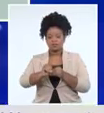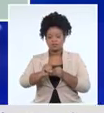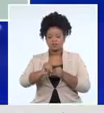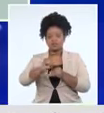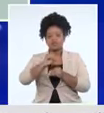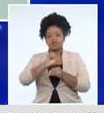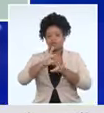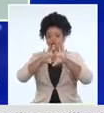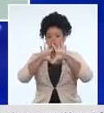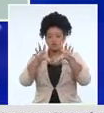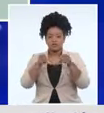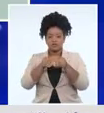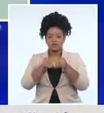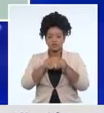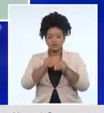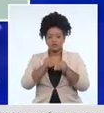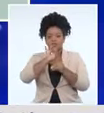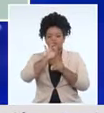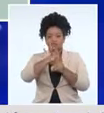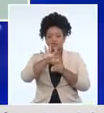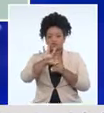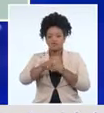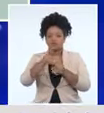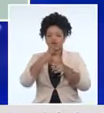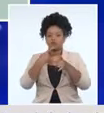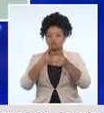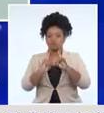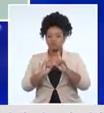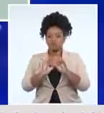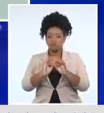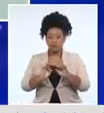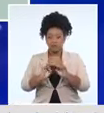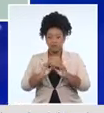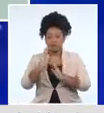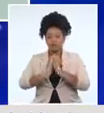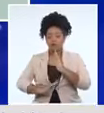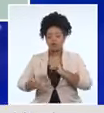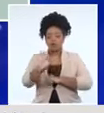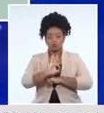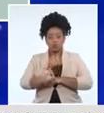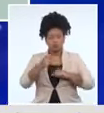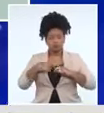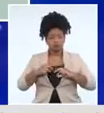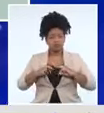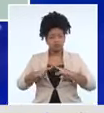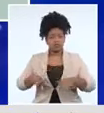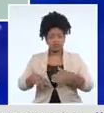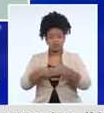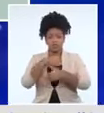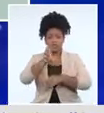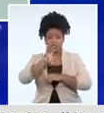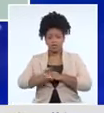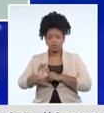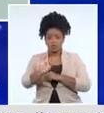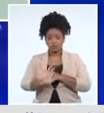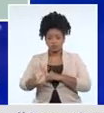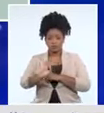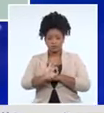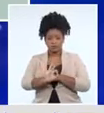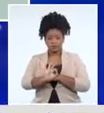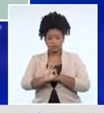750 fallecidos en lo que va del mes de octubre, reitero, hasta el 30 de octubre.